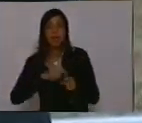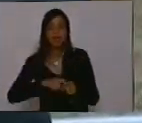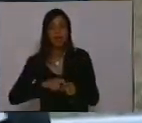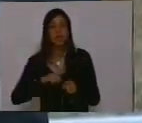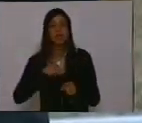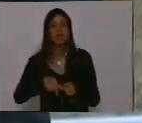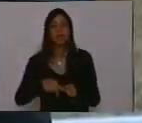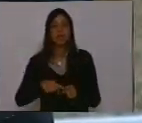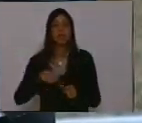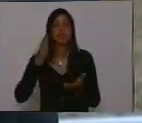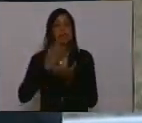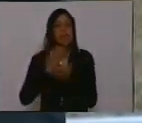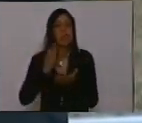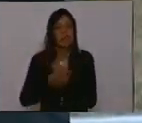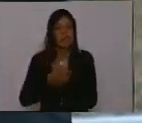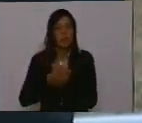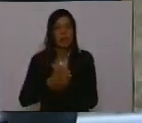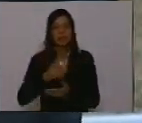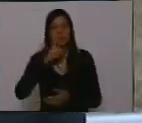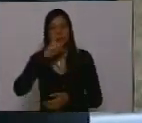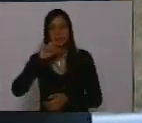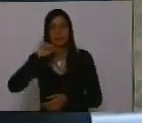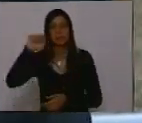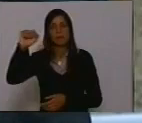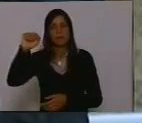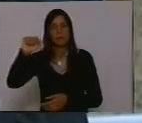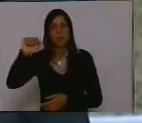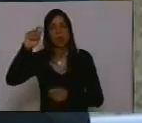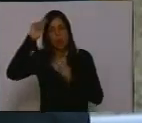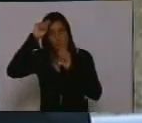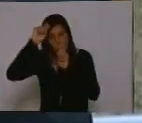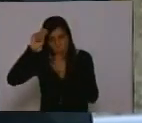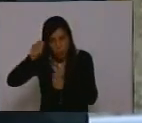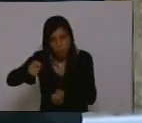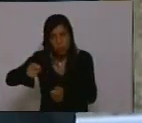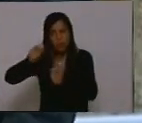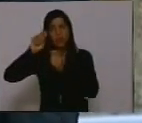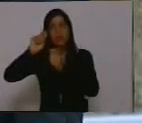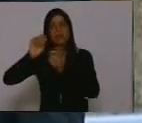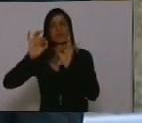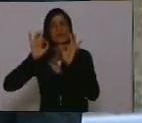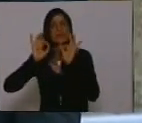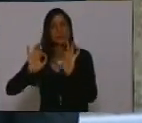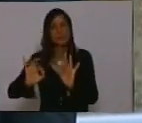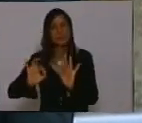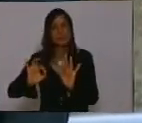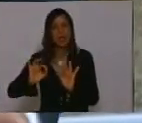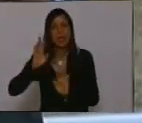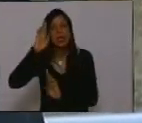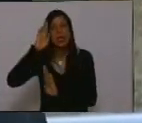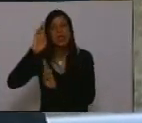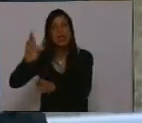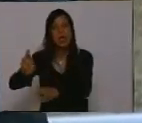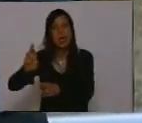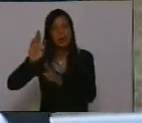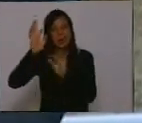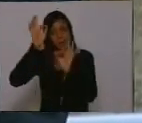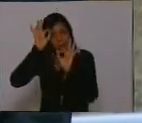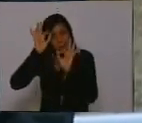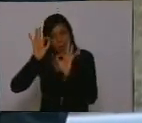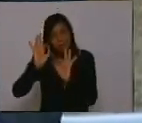para quien siempre pido el mayor de los reconocimientos y el mayor de los respetos en esta